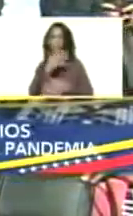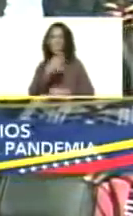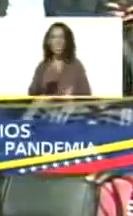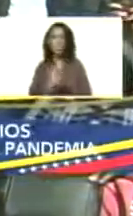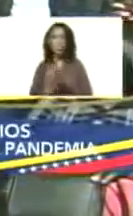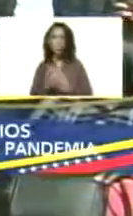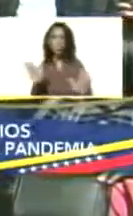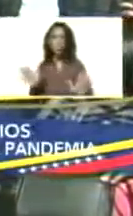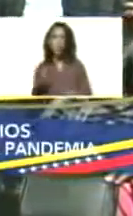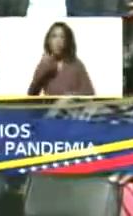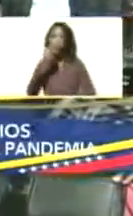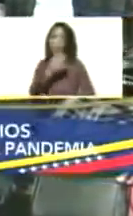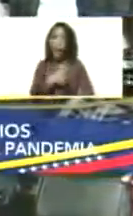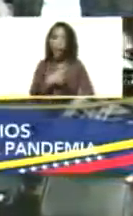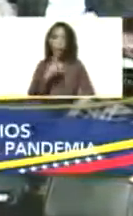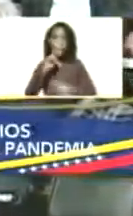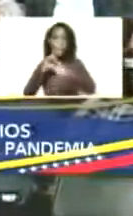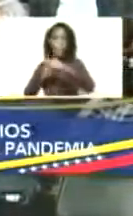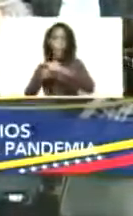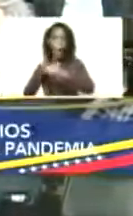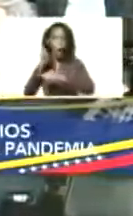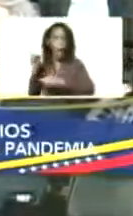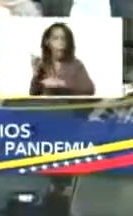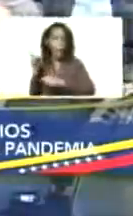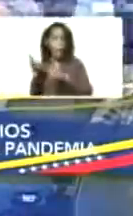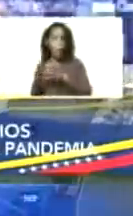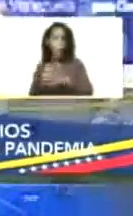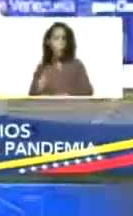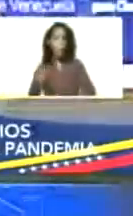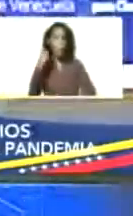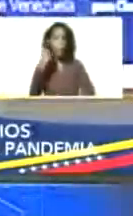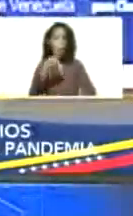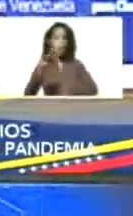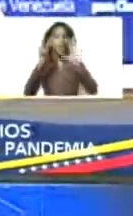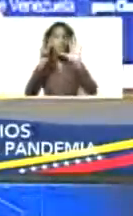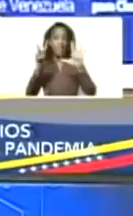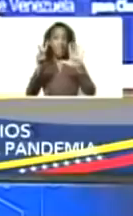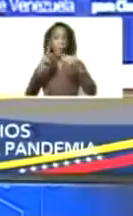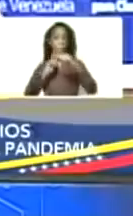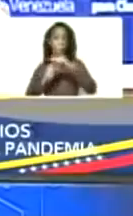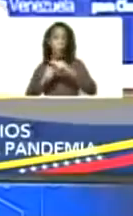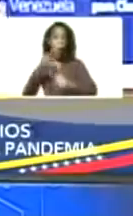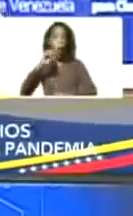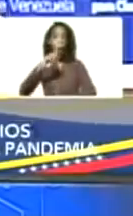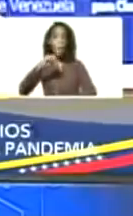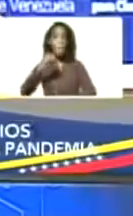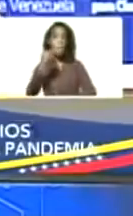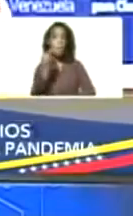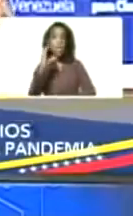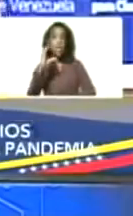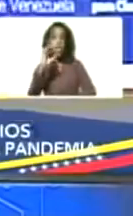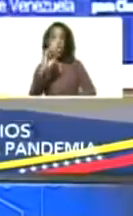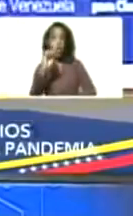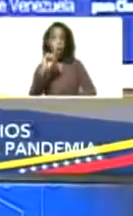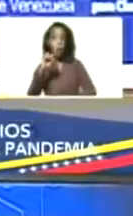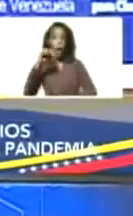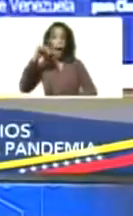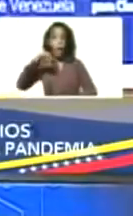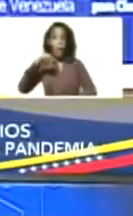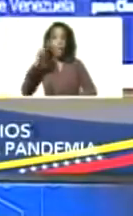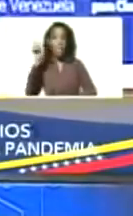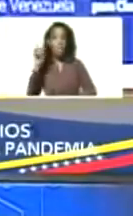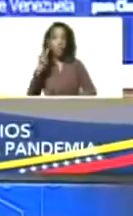Bueno, detectaron los primeros 7 casos de Omicron en Venezuela.